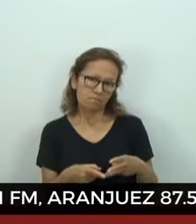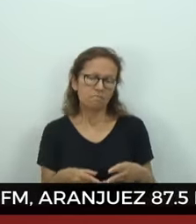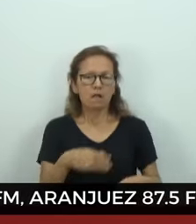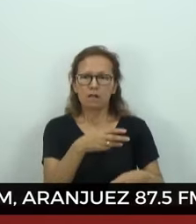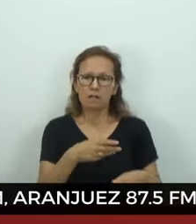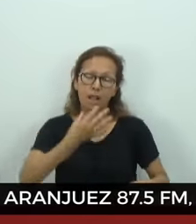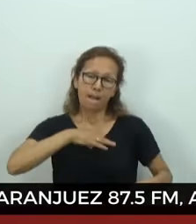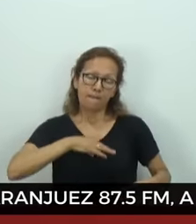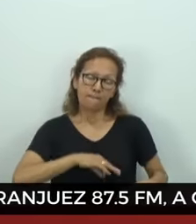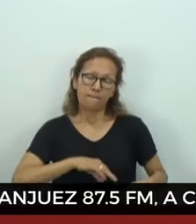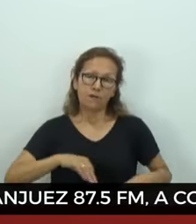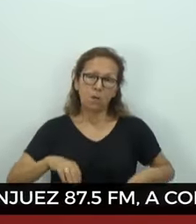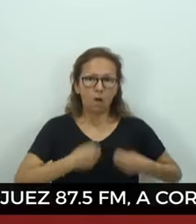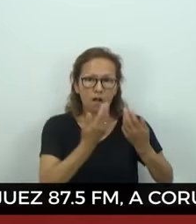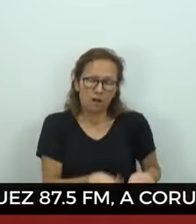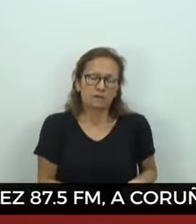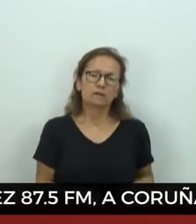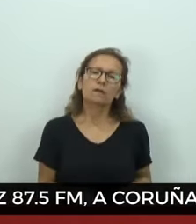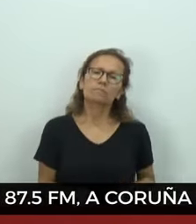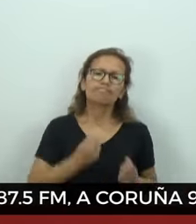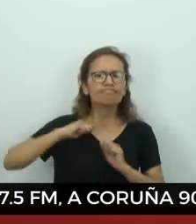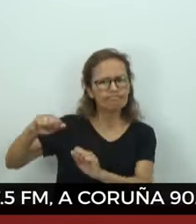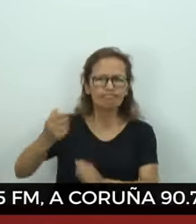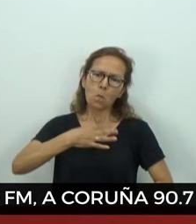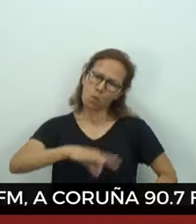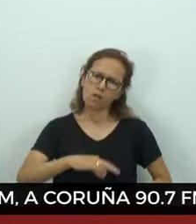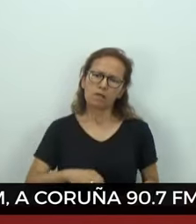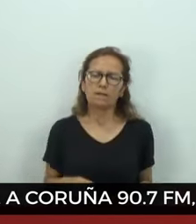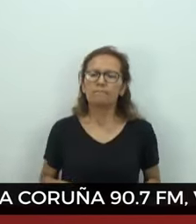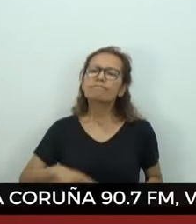Déjame primero empezar con el Espíritu de gracia. ¿Por qué?